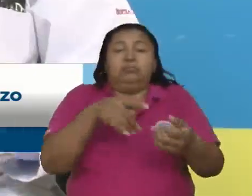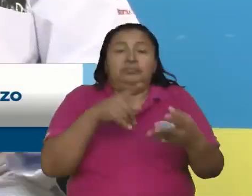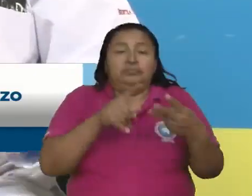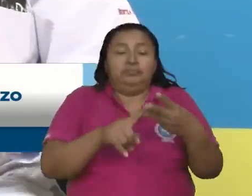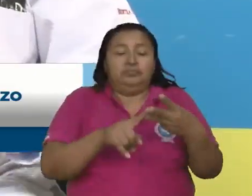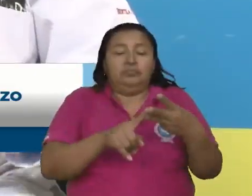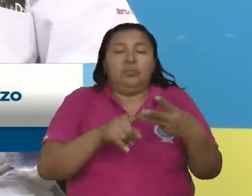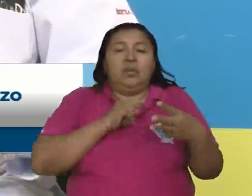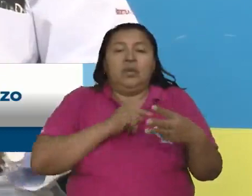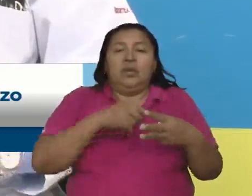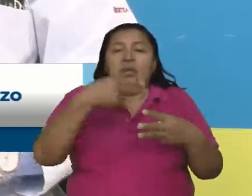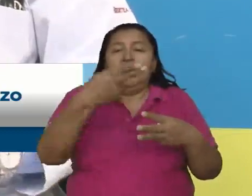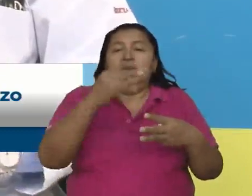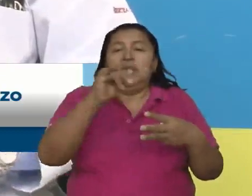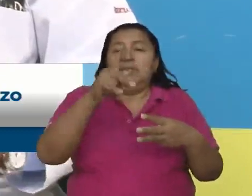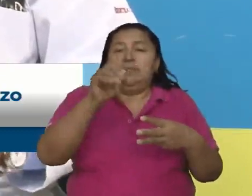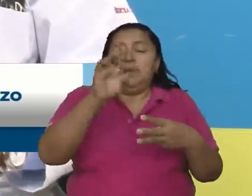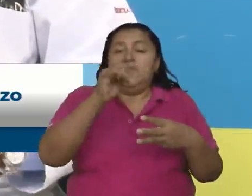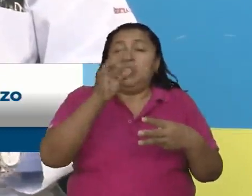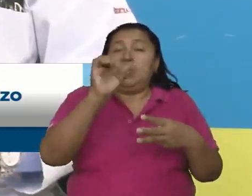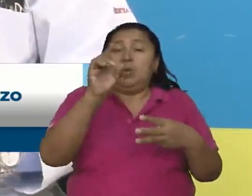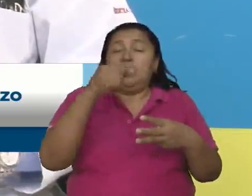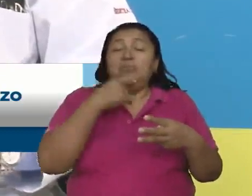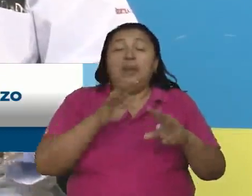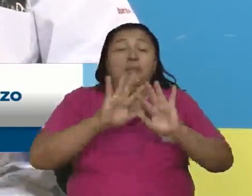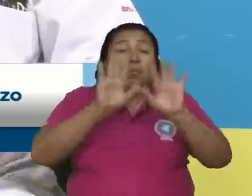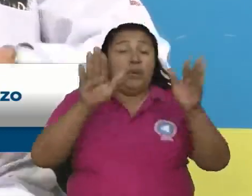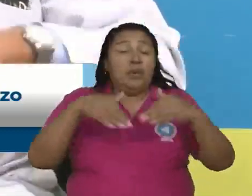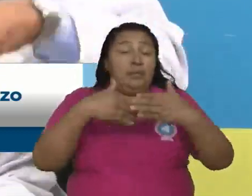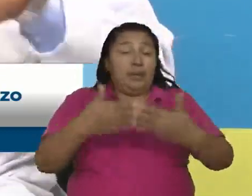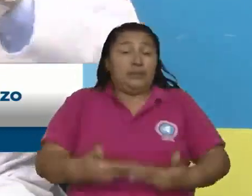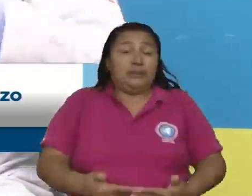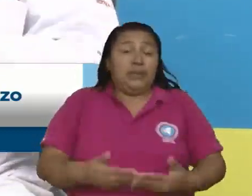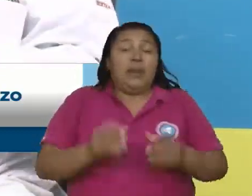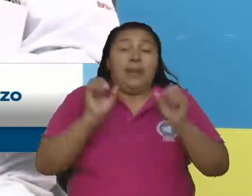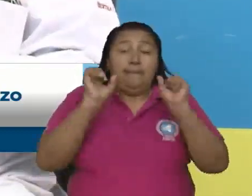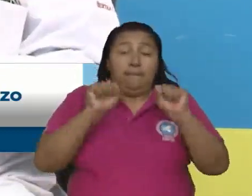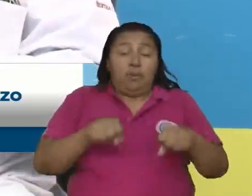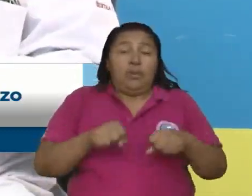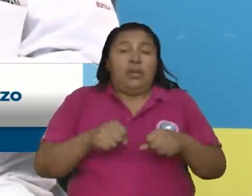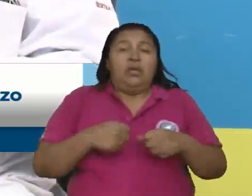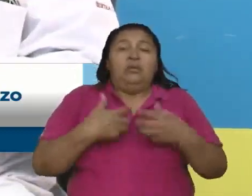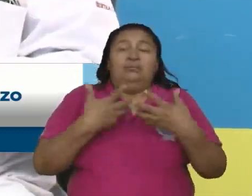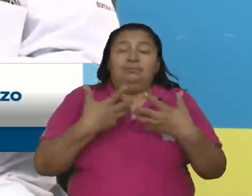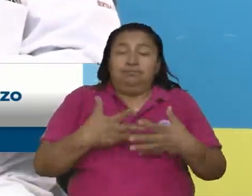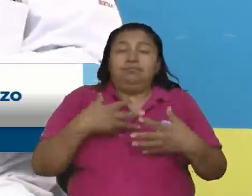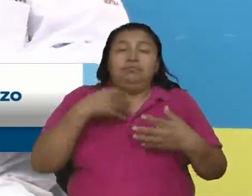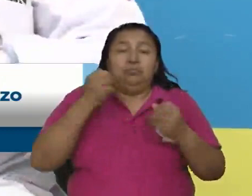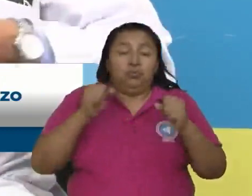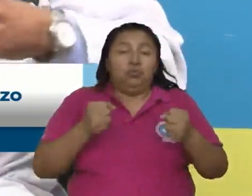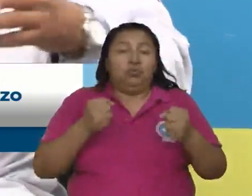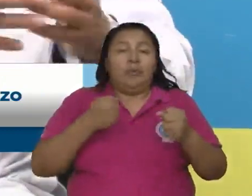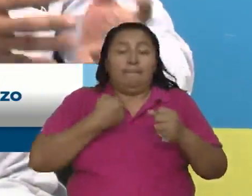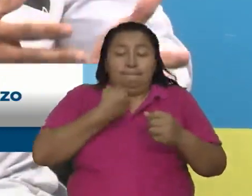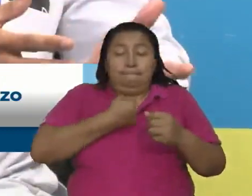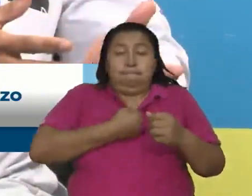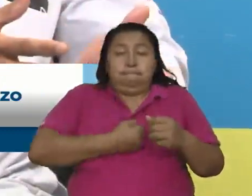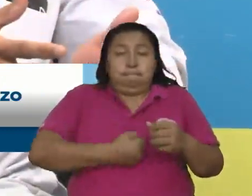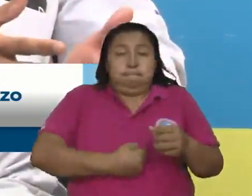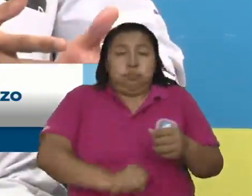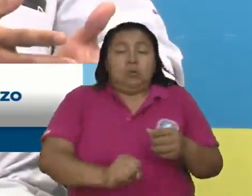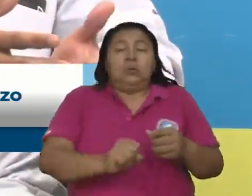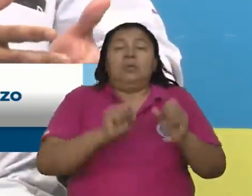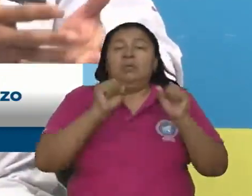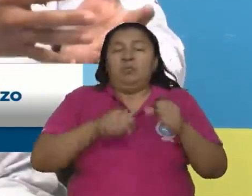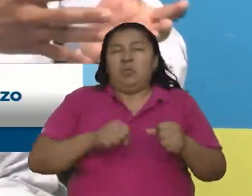estado de hipercoagulabilidad. La embarazada, lógicamente, para poder soportar el sangrado del parto, que generalmente un parto puede